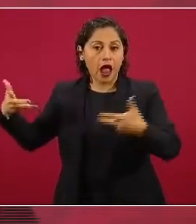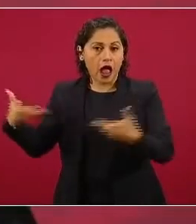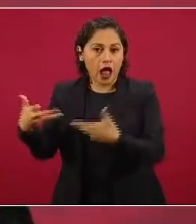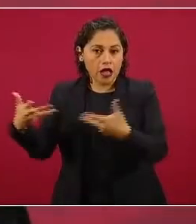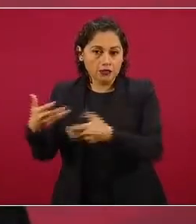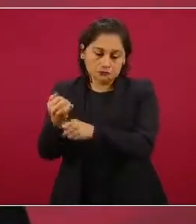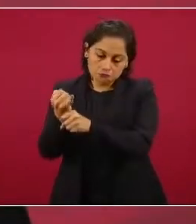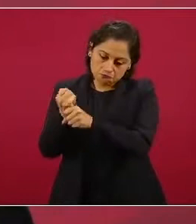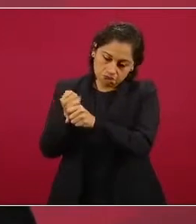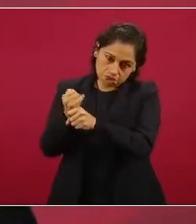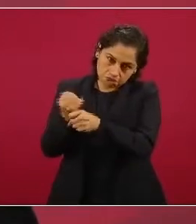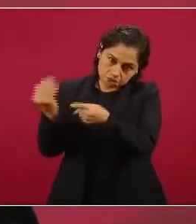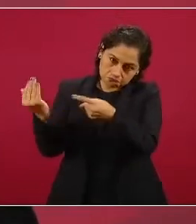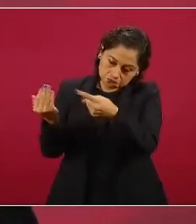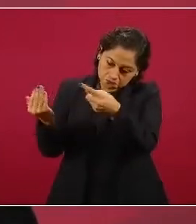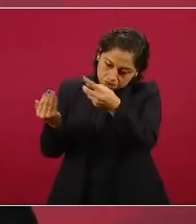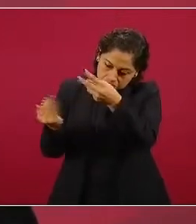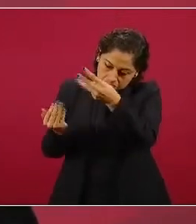investigación exhaustiva.